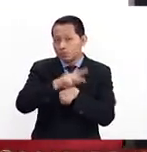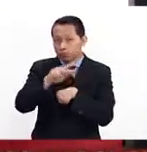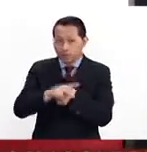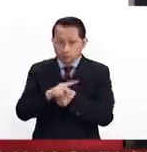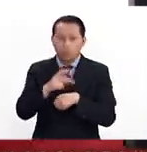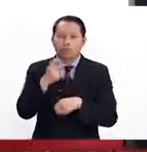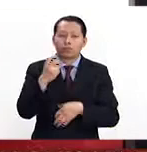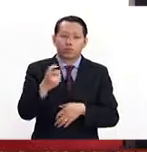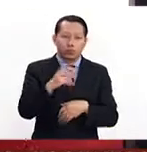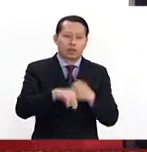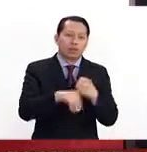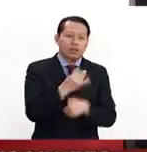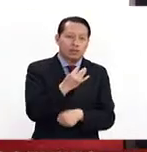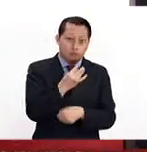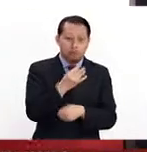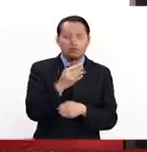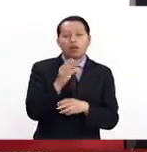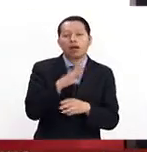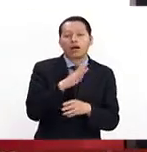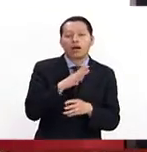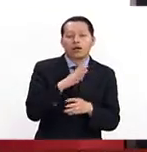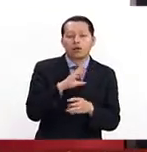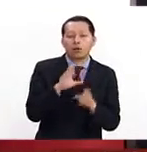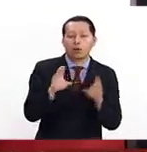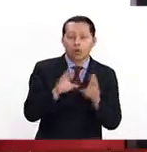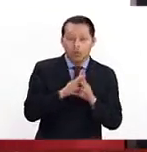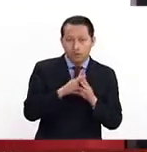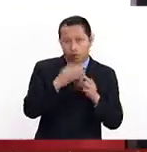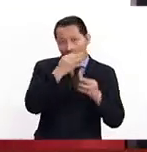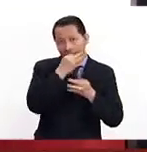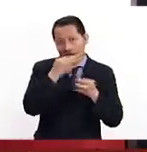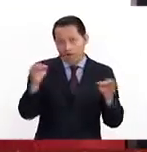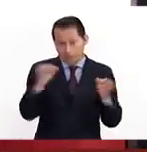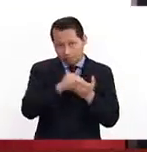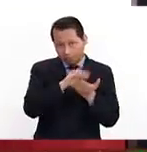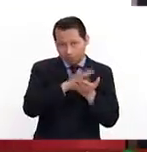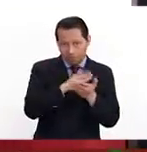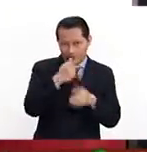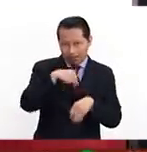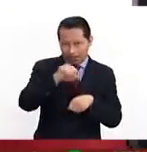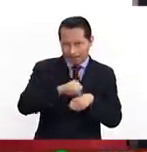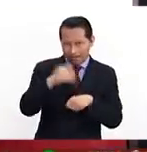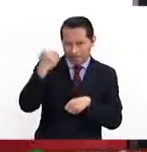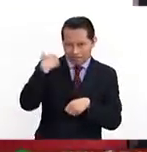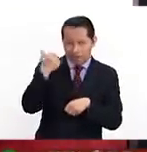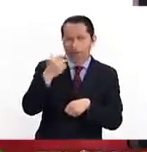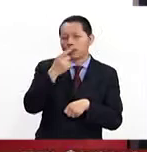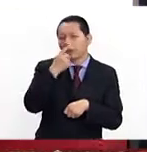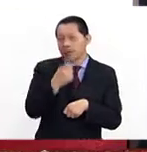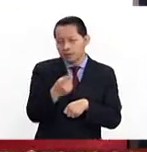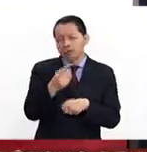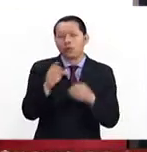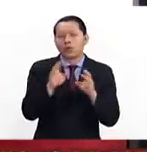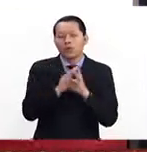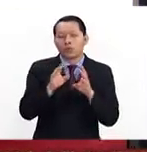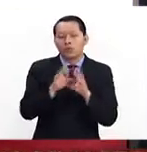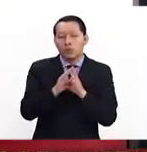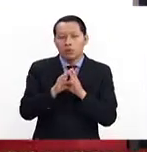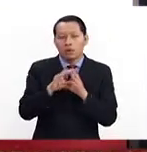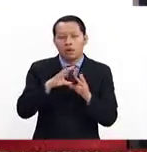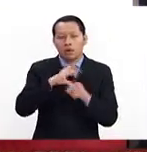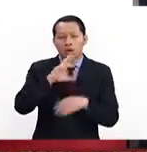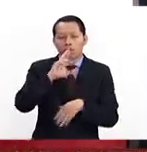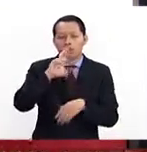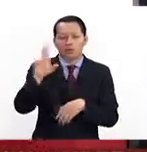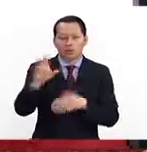los cuales 14 habían suscrito una declaración la semana pasada, en la que dan de alguna manera respuesta